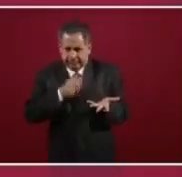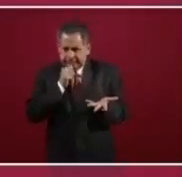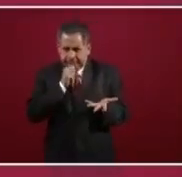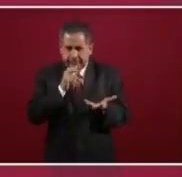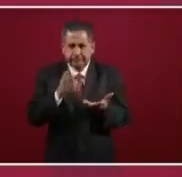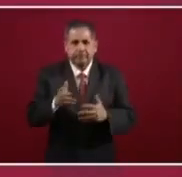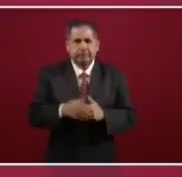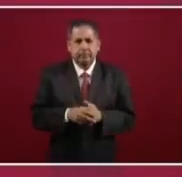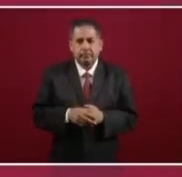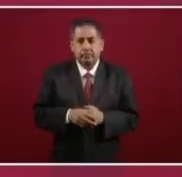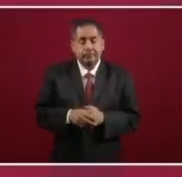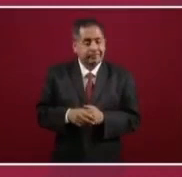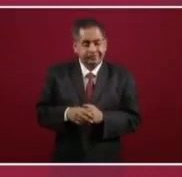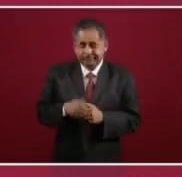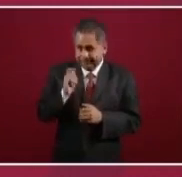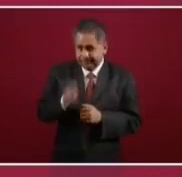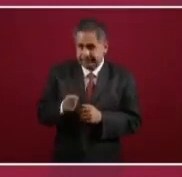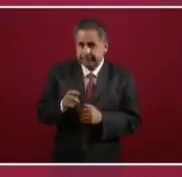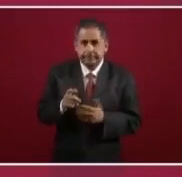entonces desde